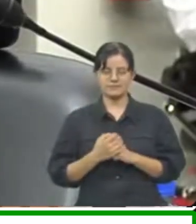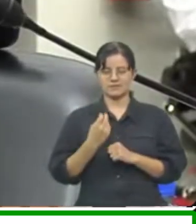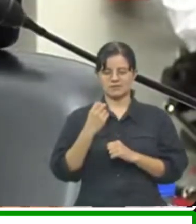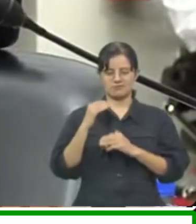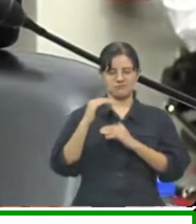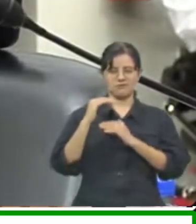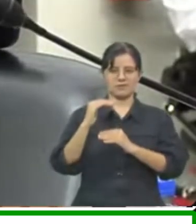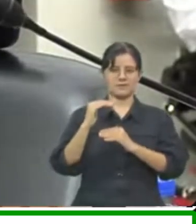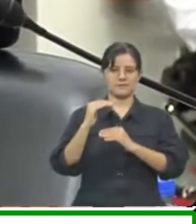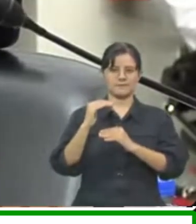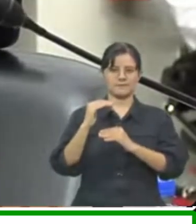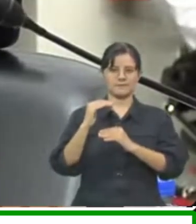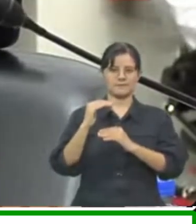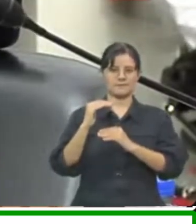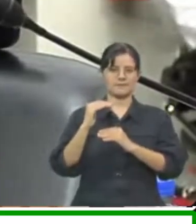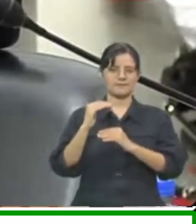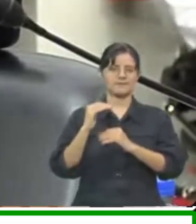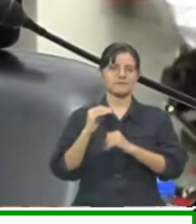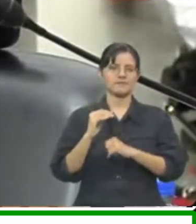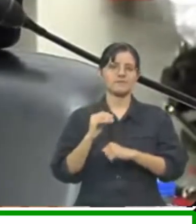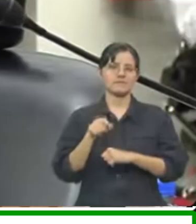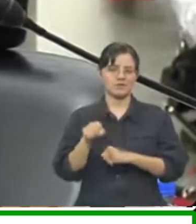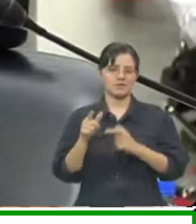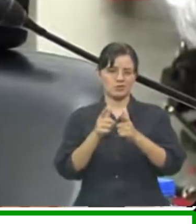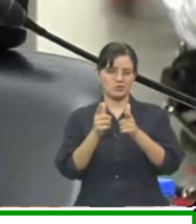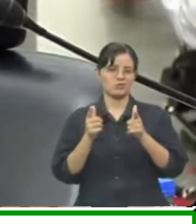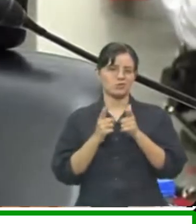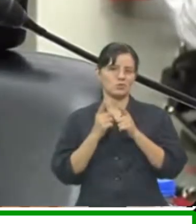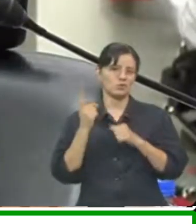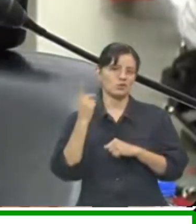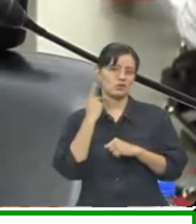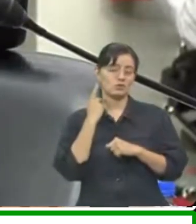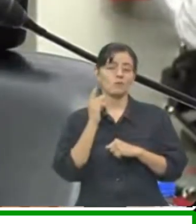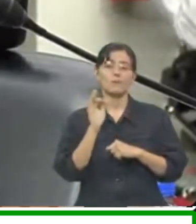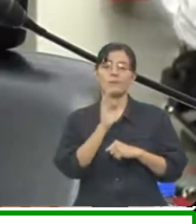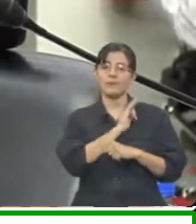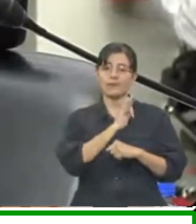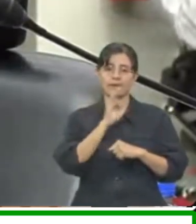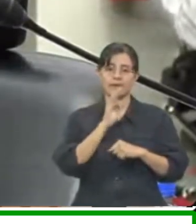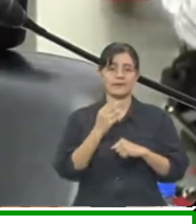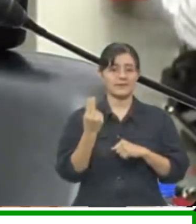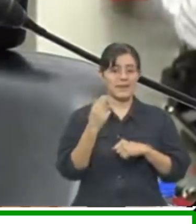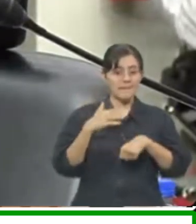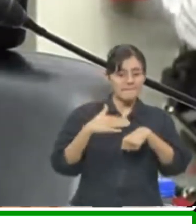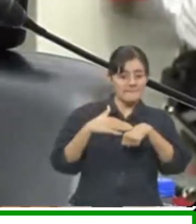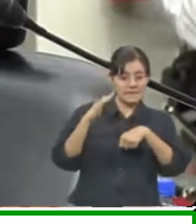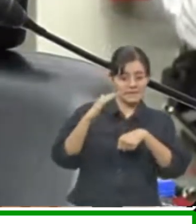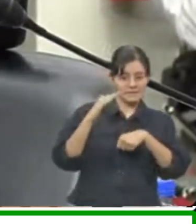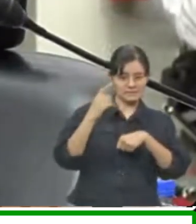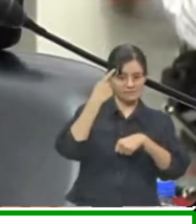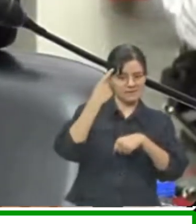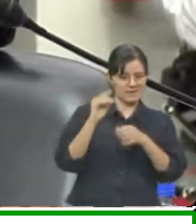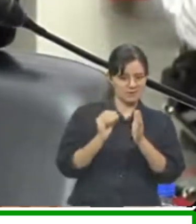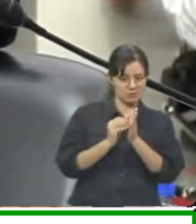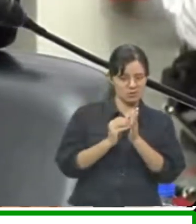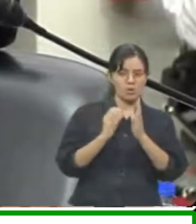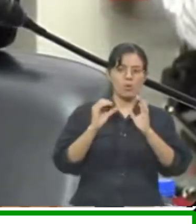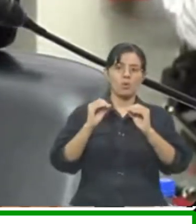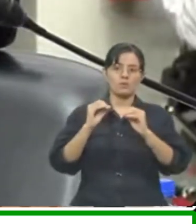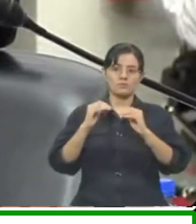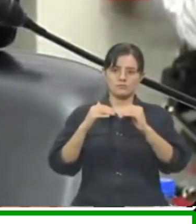máximos que podemos tener los partidos políticos. El venir a pretender